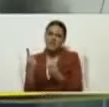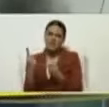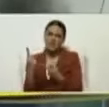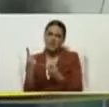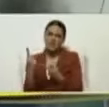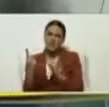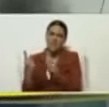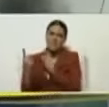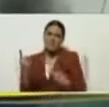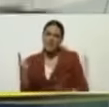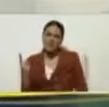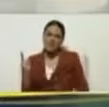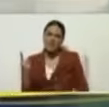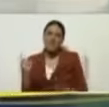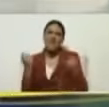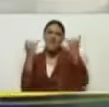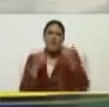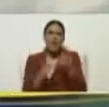y resulta que fue